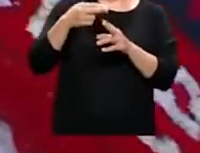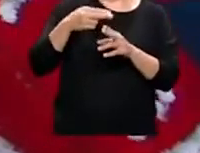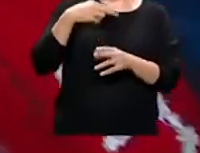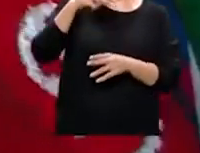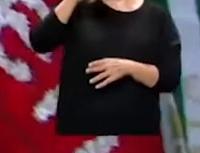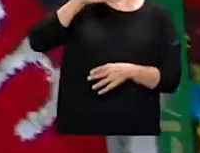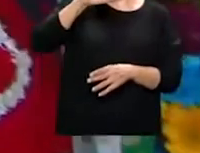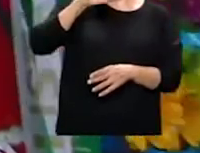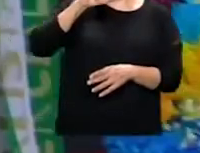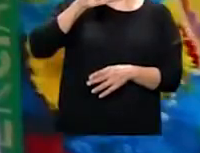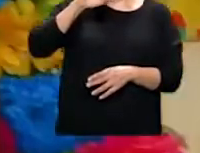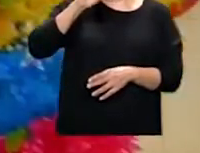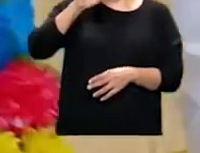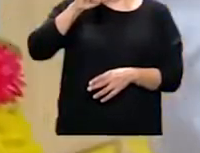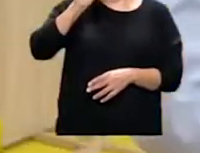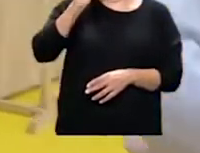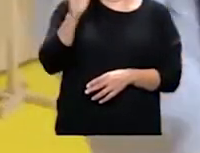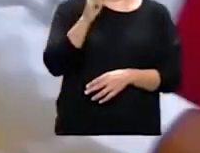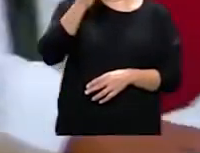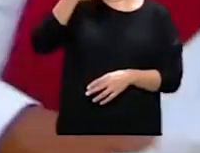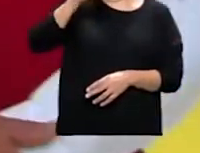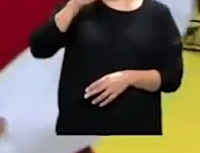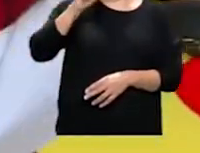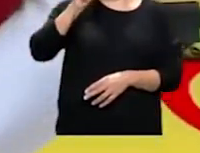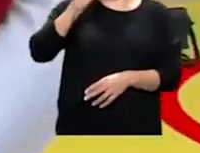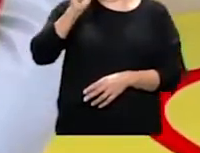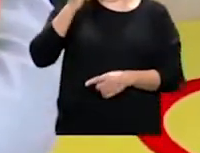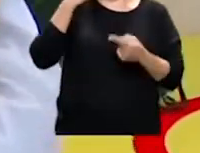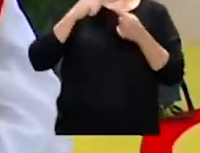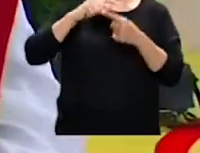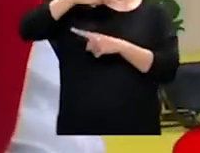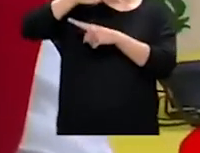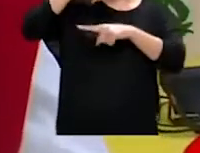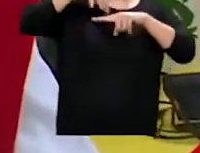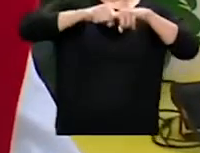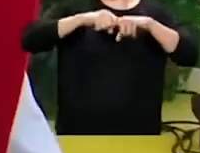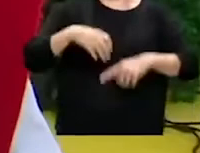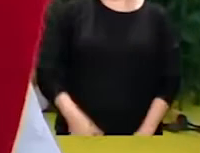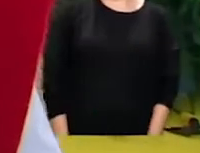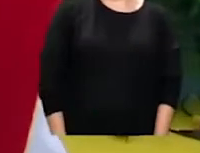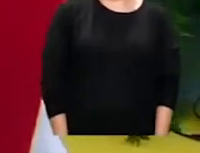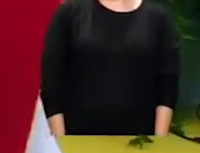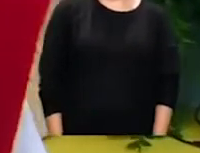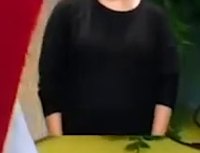Gorda. Y obtiene el tercer puesto de la silleta comercial.